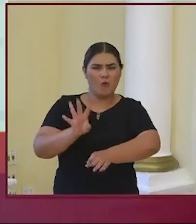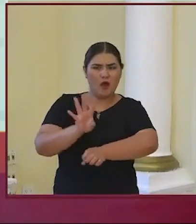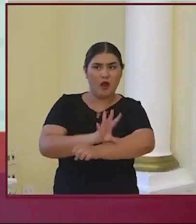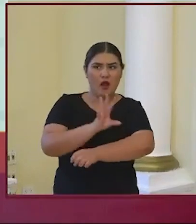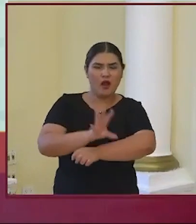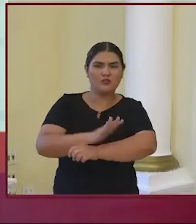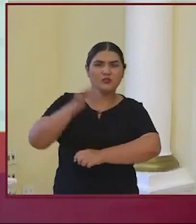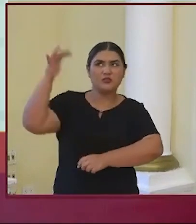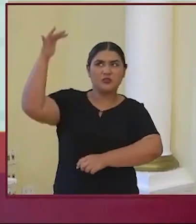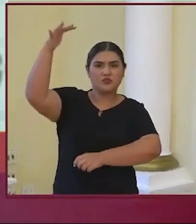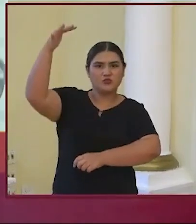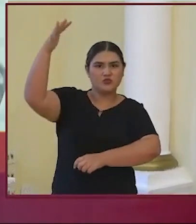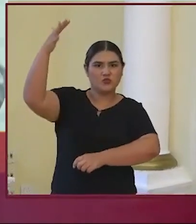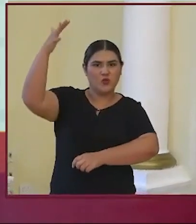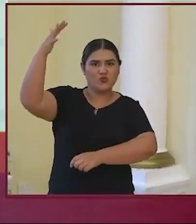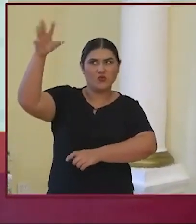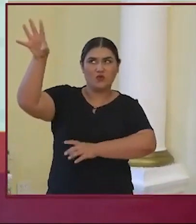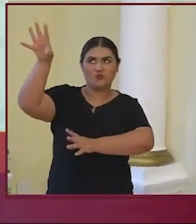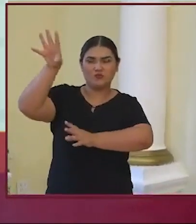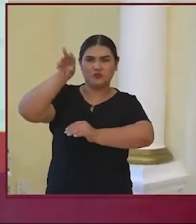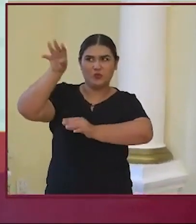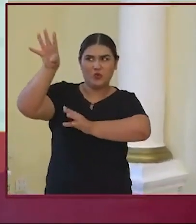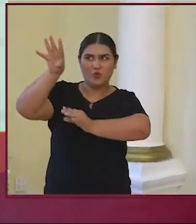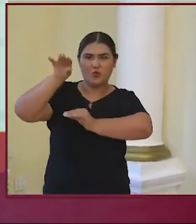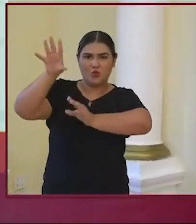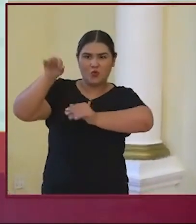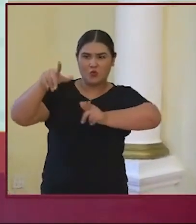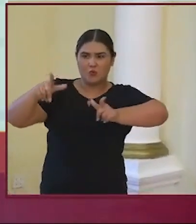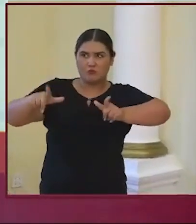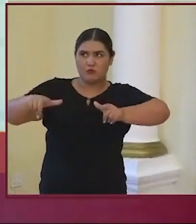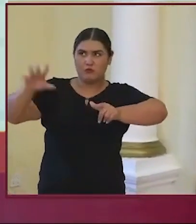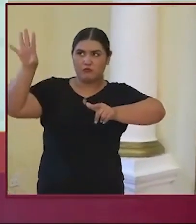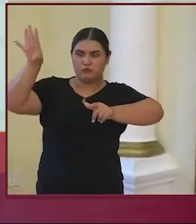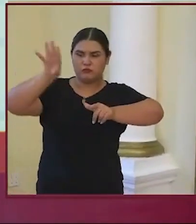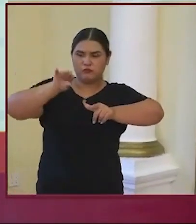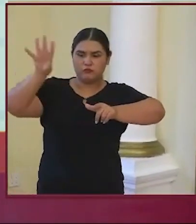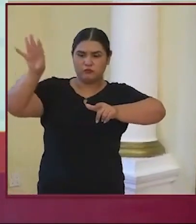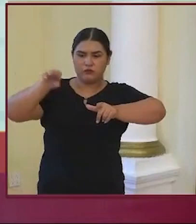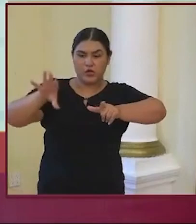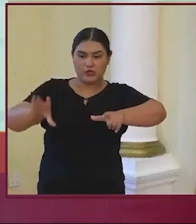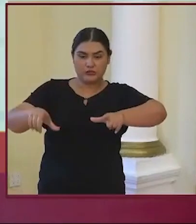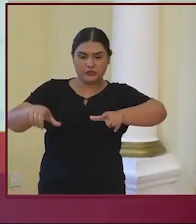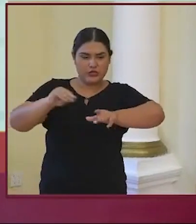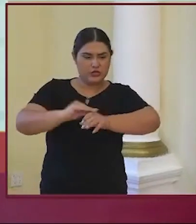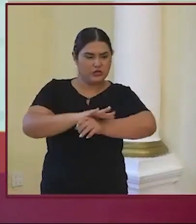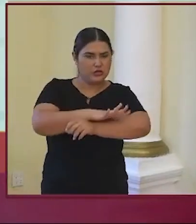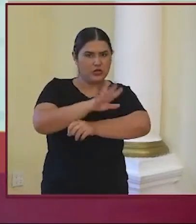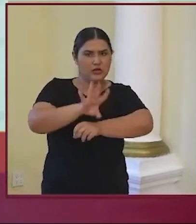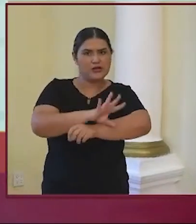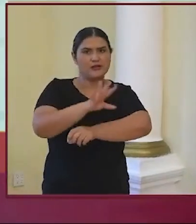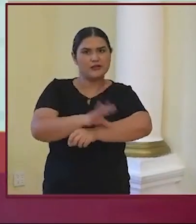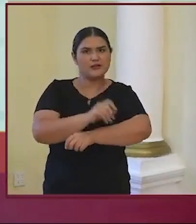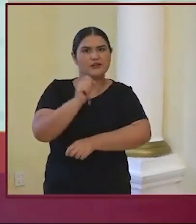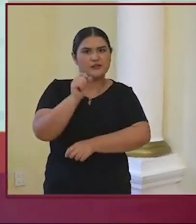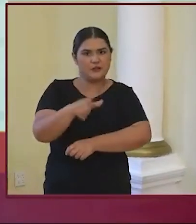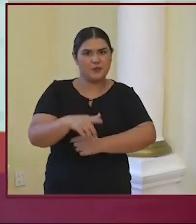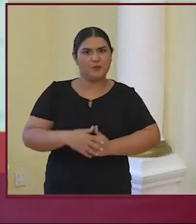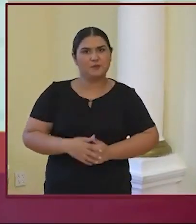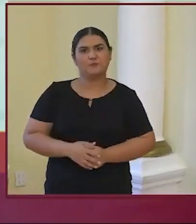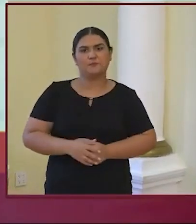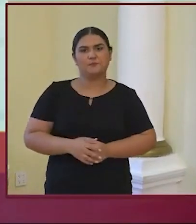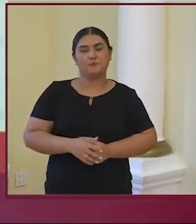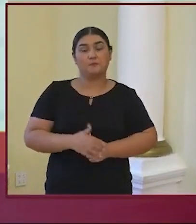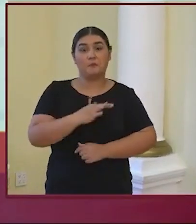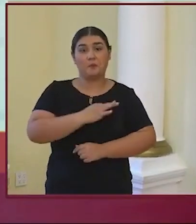energía solar. Y la tercera vertiente es la creación de una empresa. Se trató en